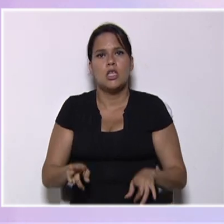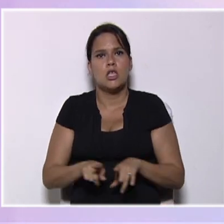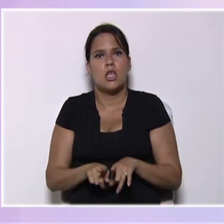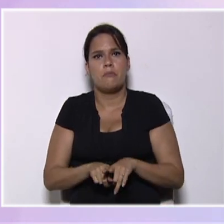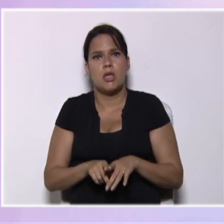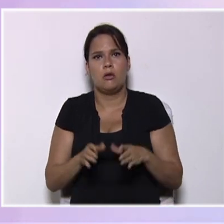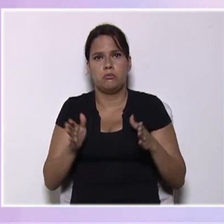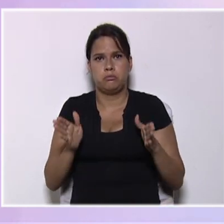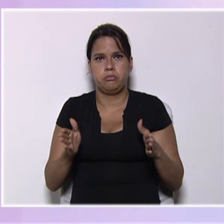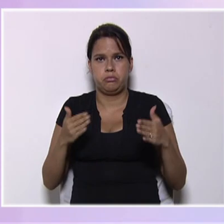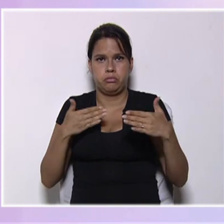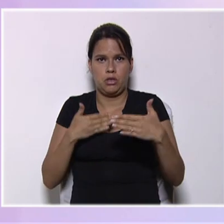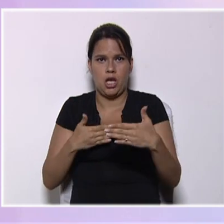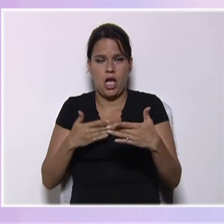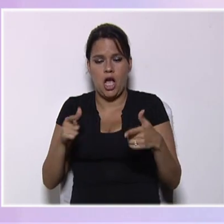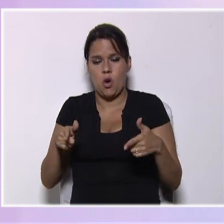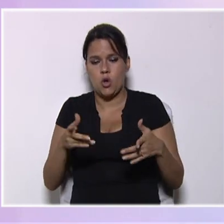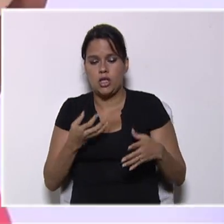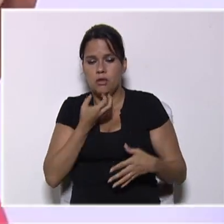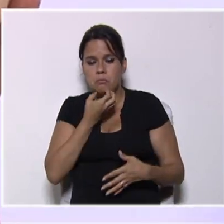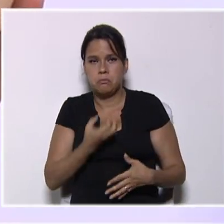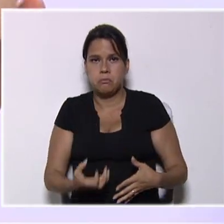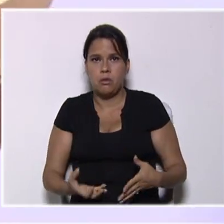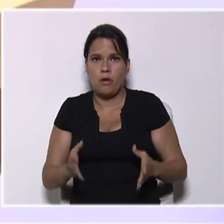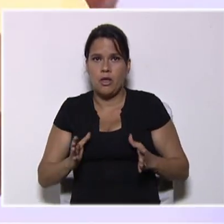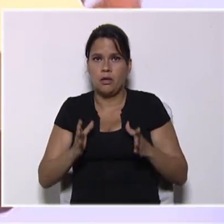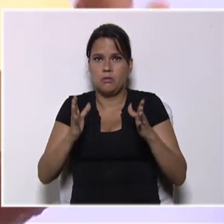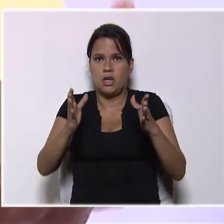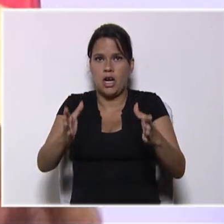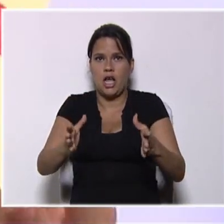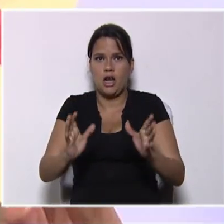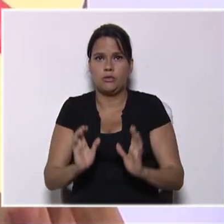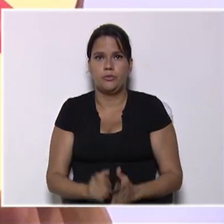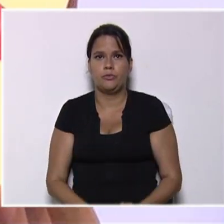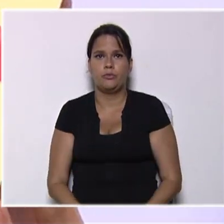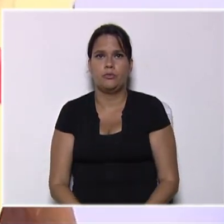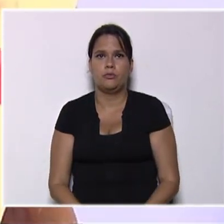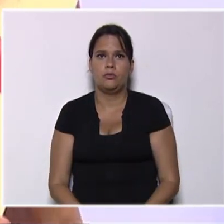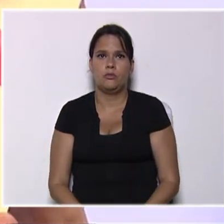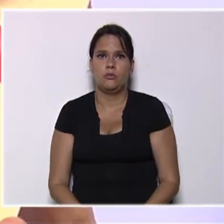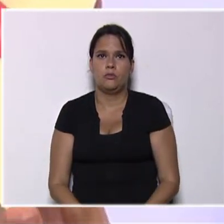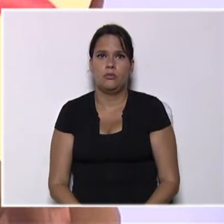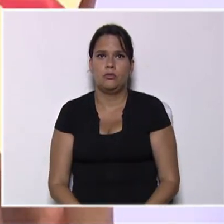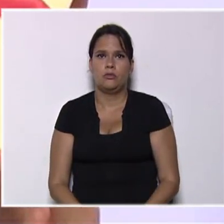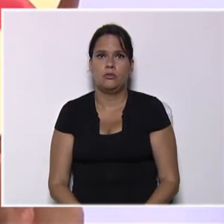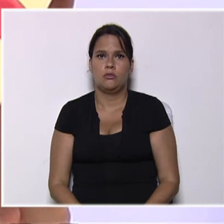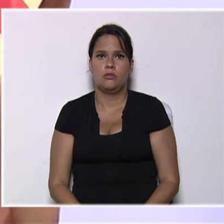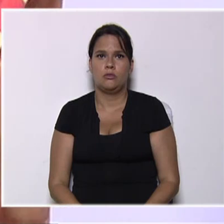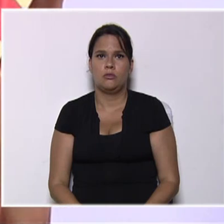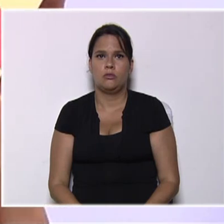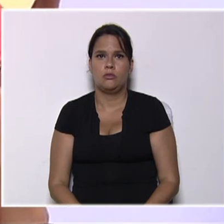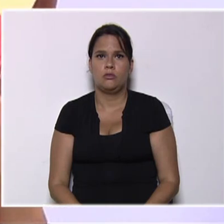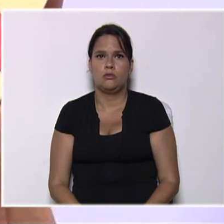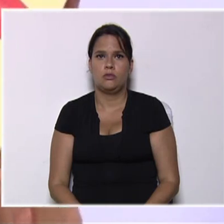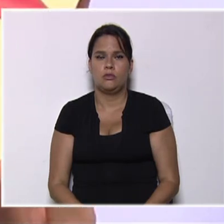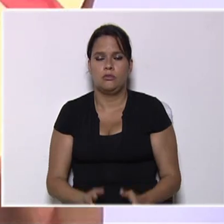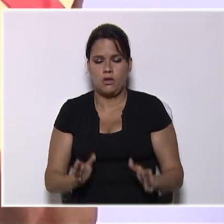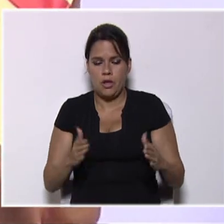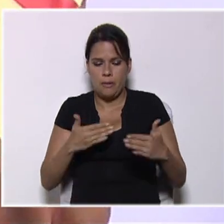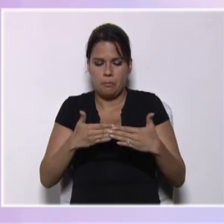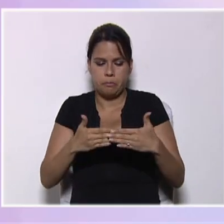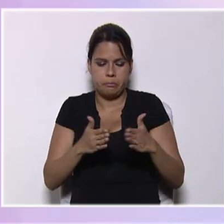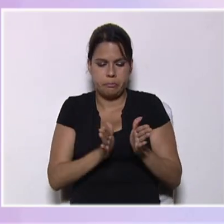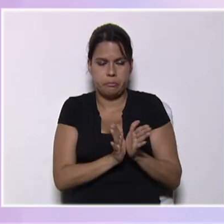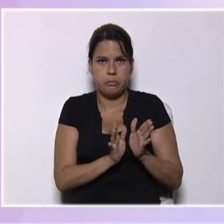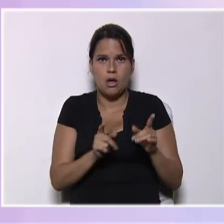unas, ahorita en la época navideña, tenemos unas cajas hechas de cartulina, ensambladas de la misma manera que una caja